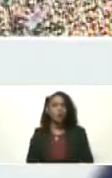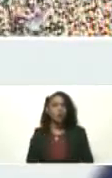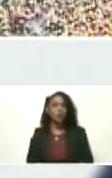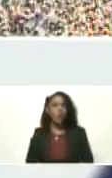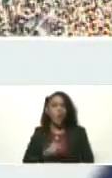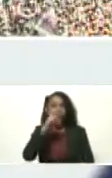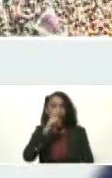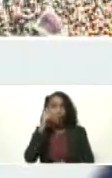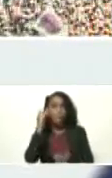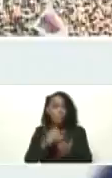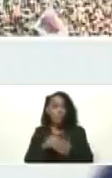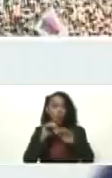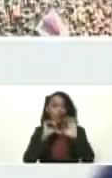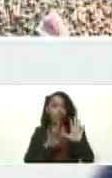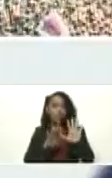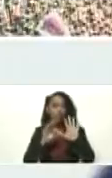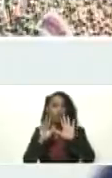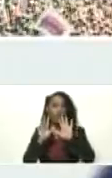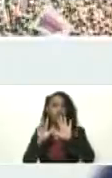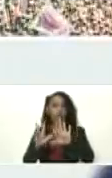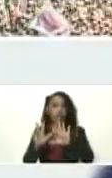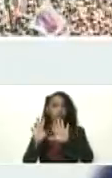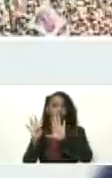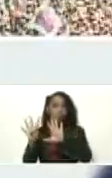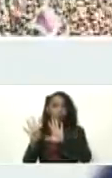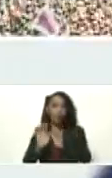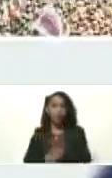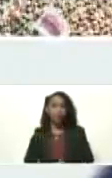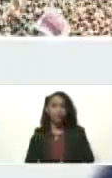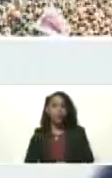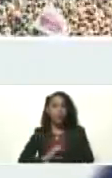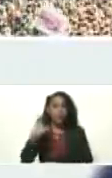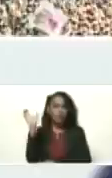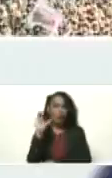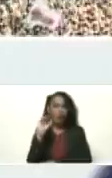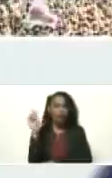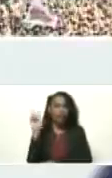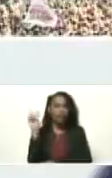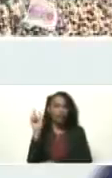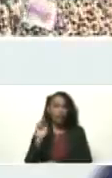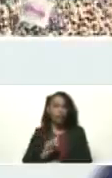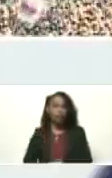año 1989 Caracas y Venezuela